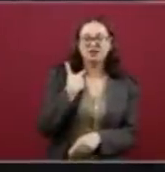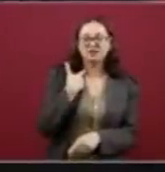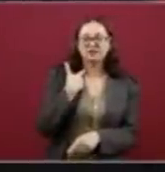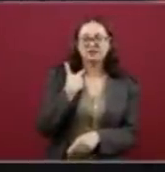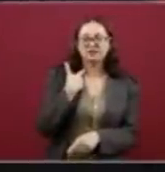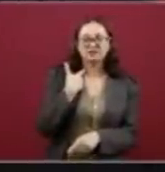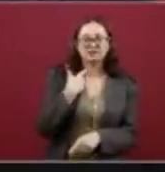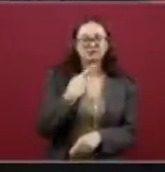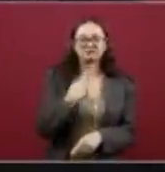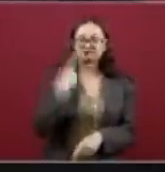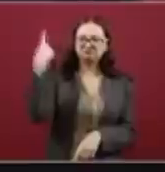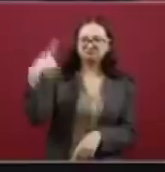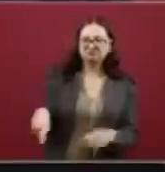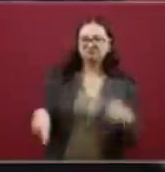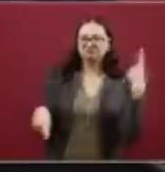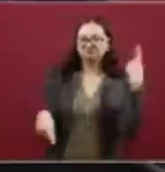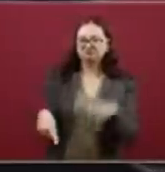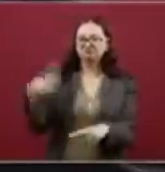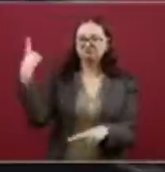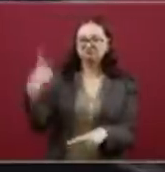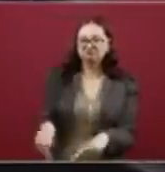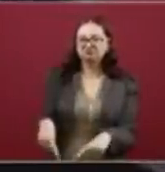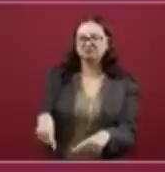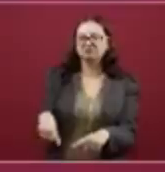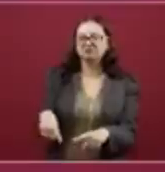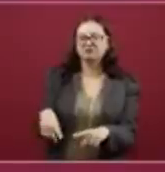por consigna